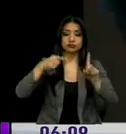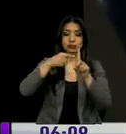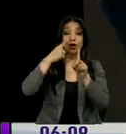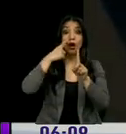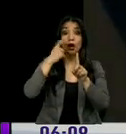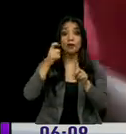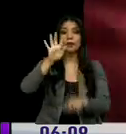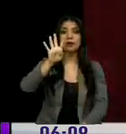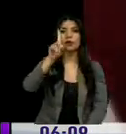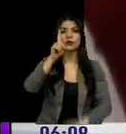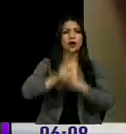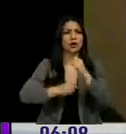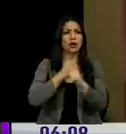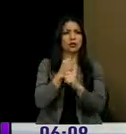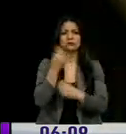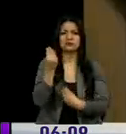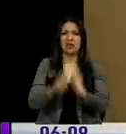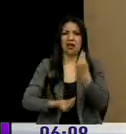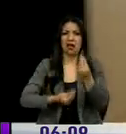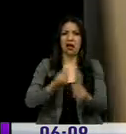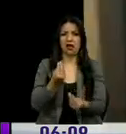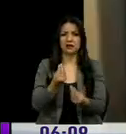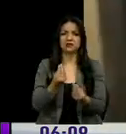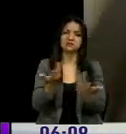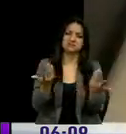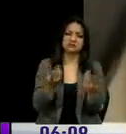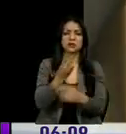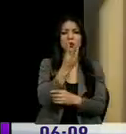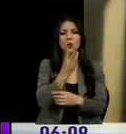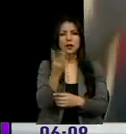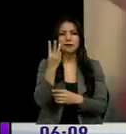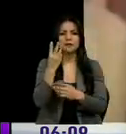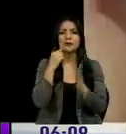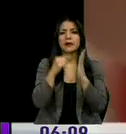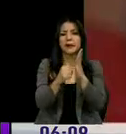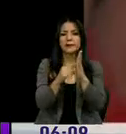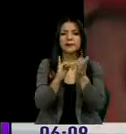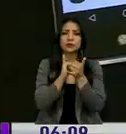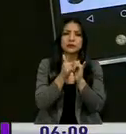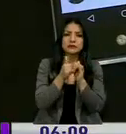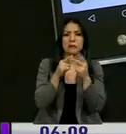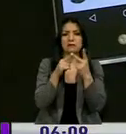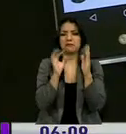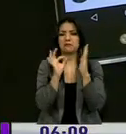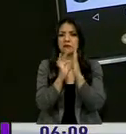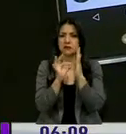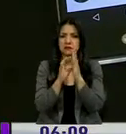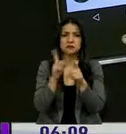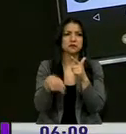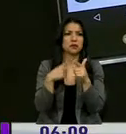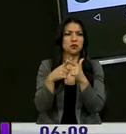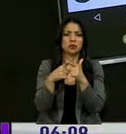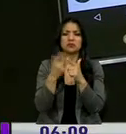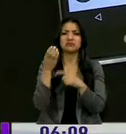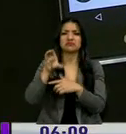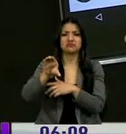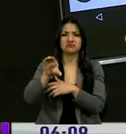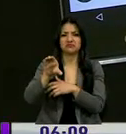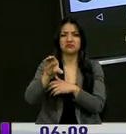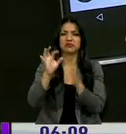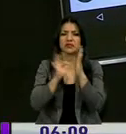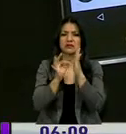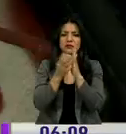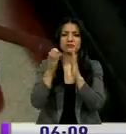edad supuestamente utilizaba plataformas de mensajería instantánea de redes sociales como Facebook y Messenger para contactar a sus